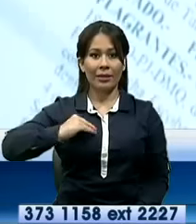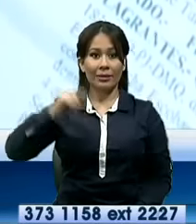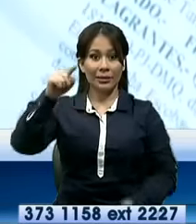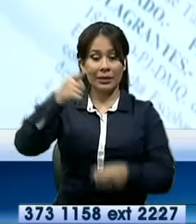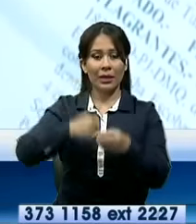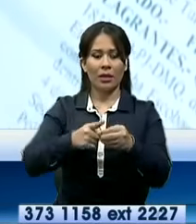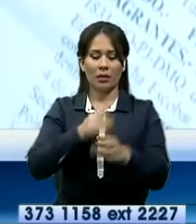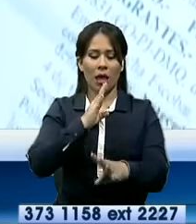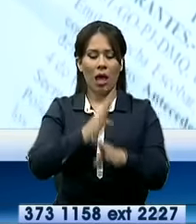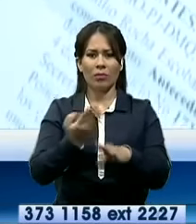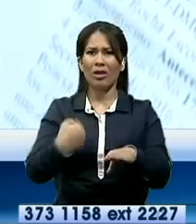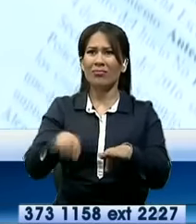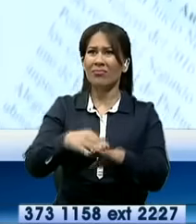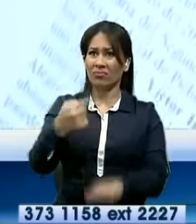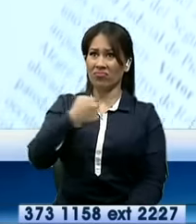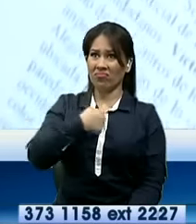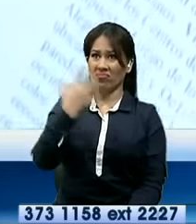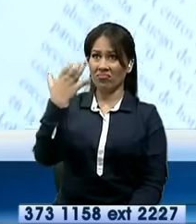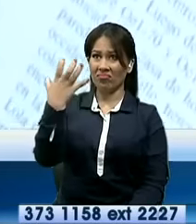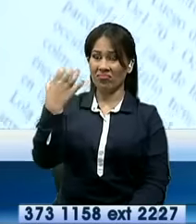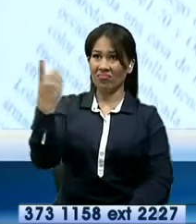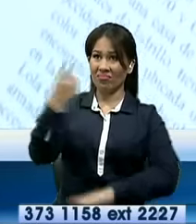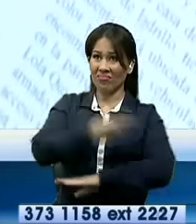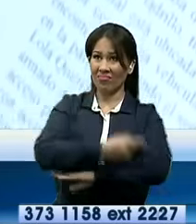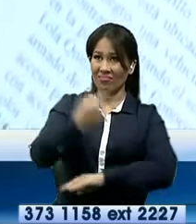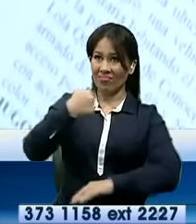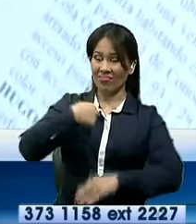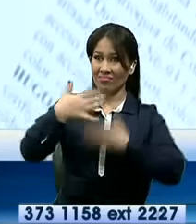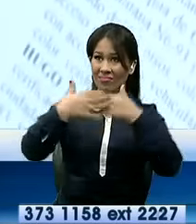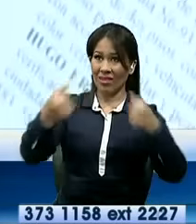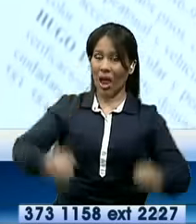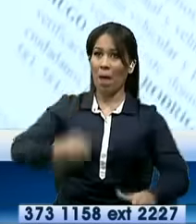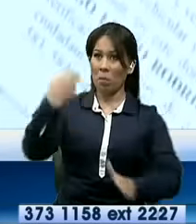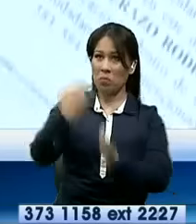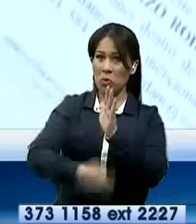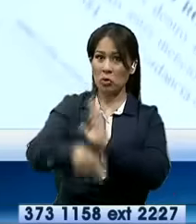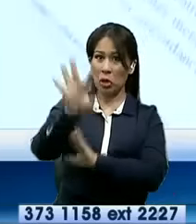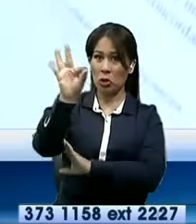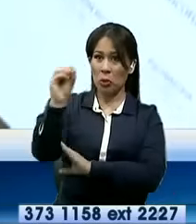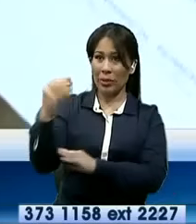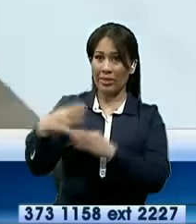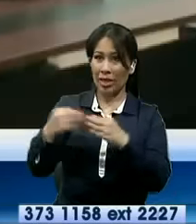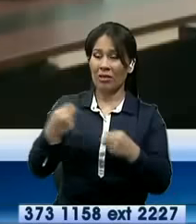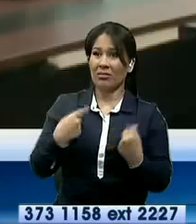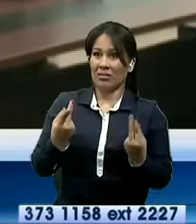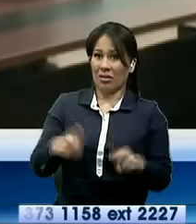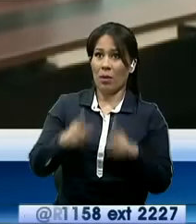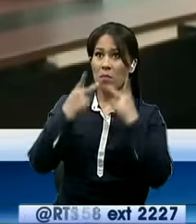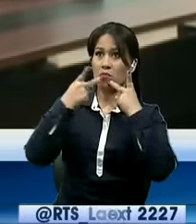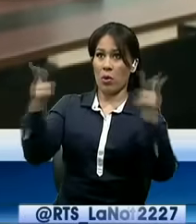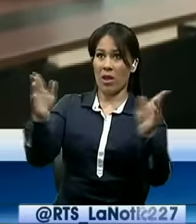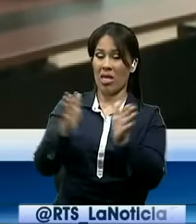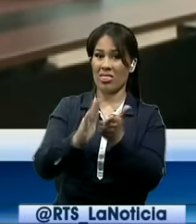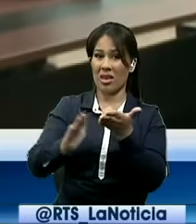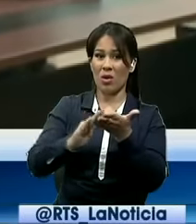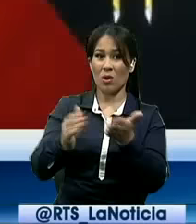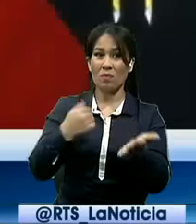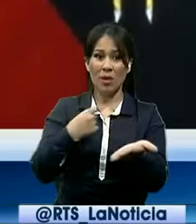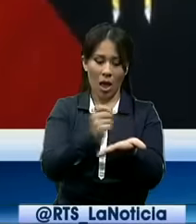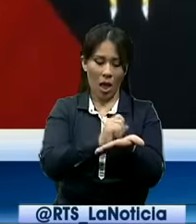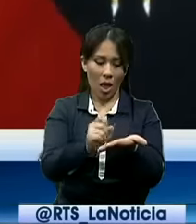sentencia de 15 días de cárcel, multa económica de $90 y ofrecer disculpas públicas a través del mismo medio